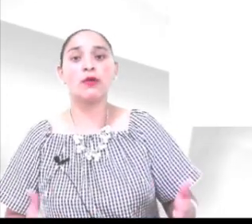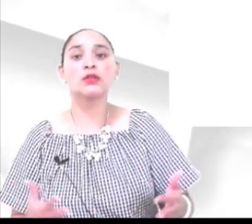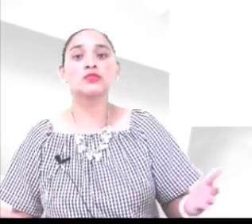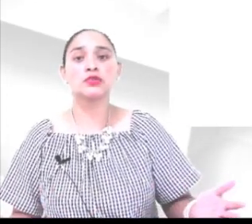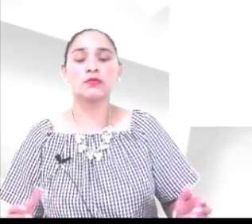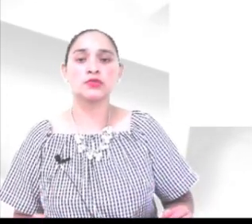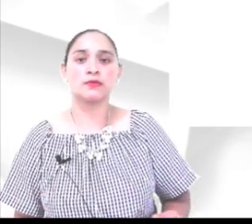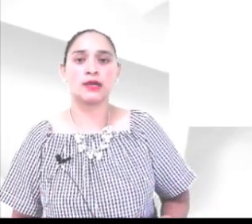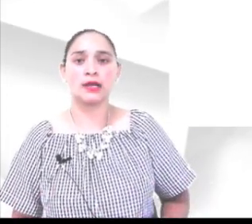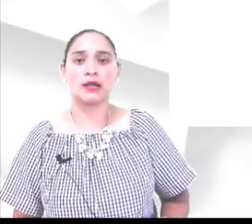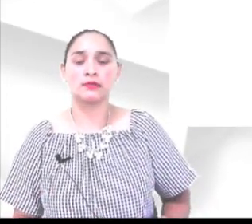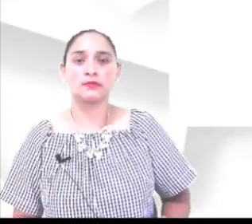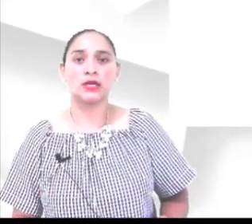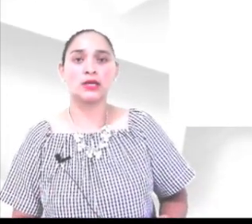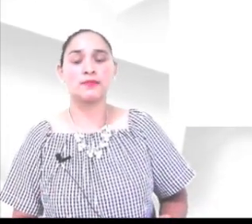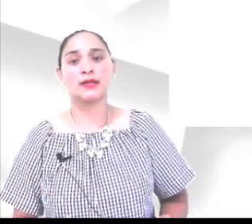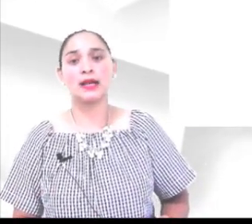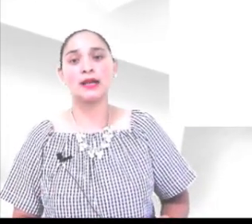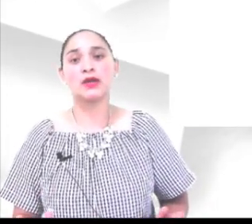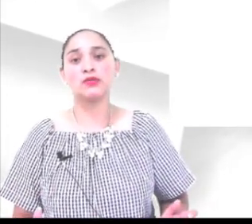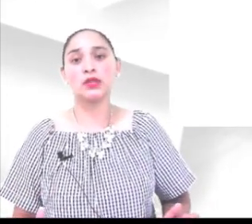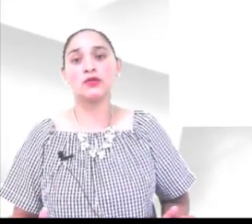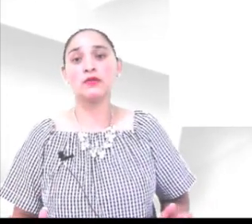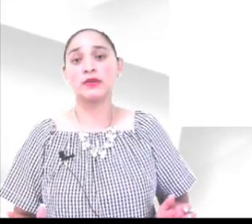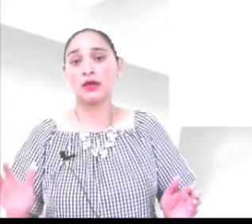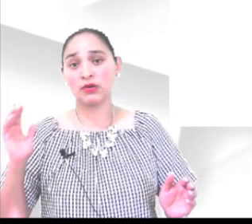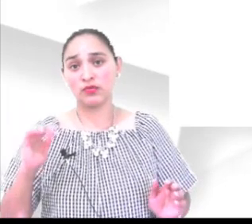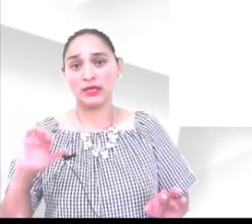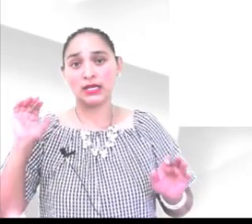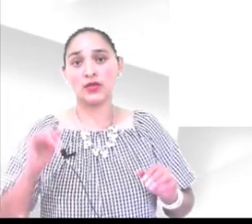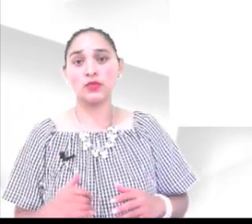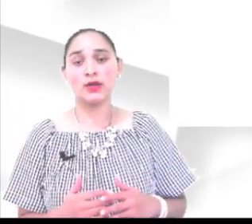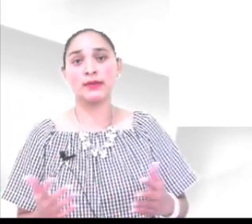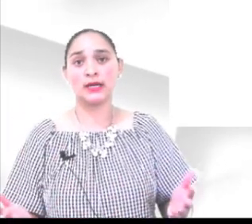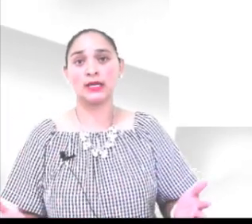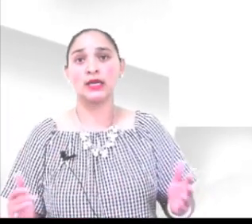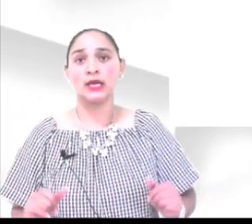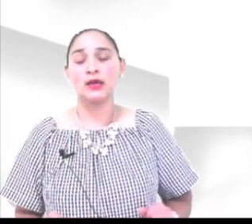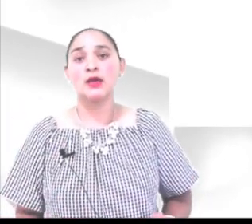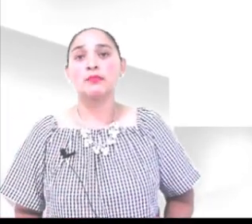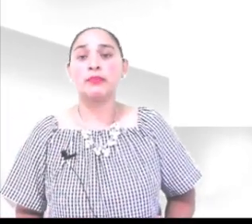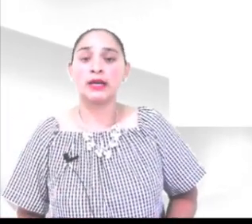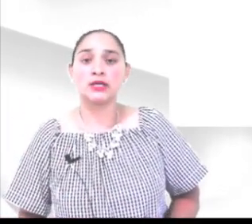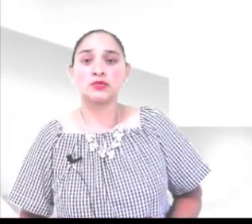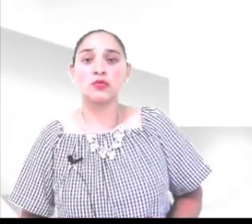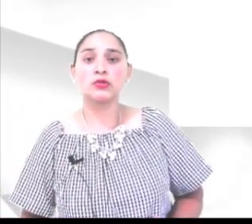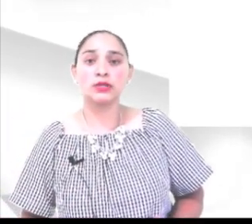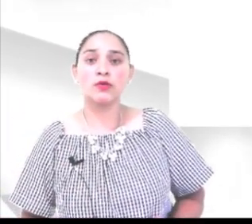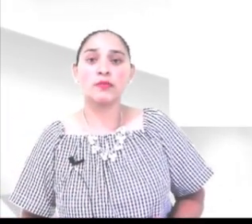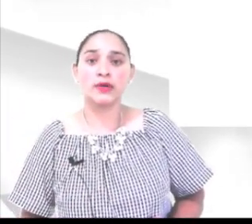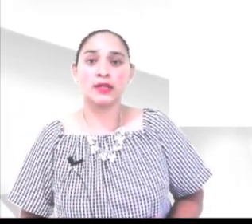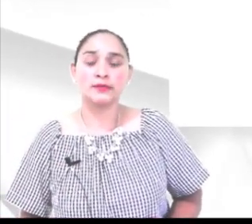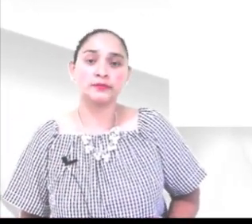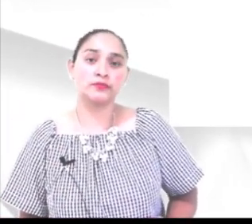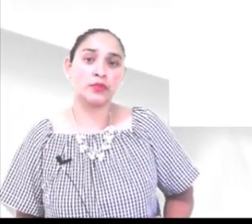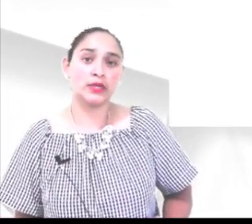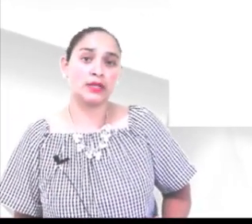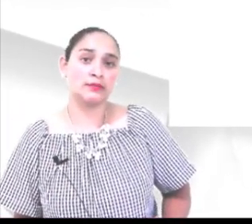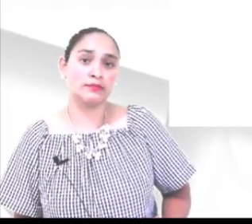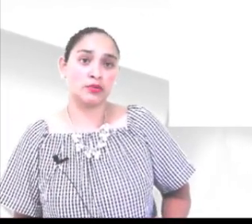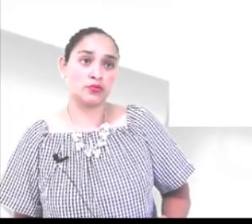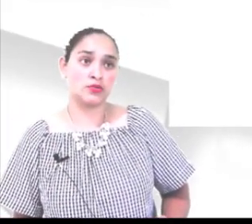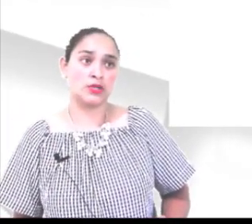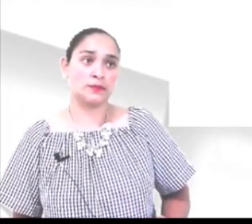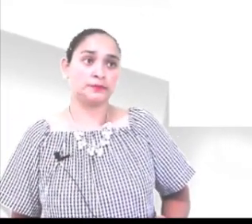si no hay agua, entonces, ¿cómo se va a regar? Hay que esperar la mano de Dios, ¿verdad? Cuando manda la lluvia para que estos cultivos